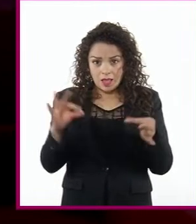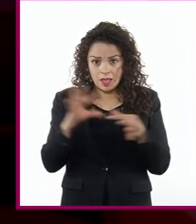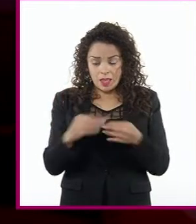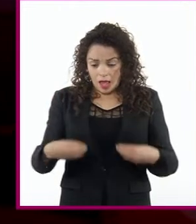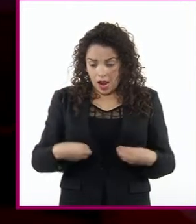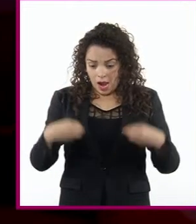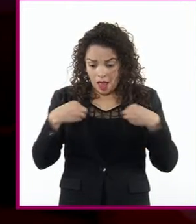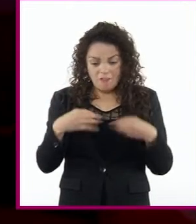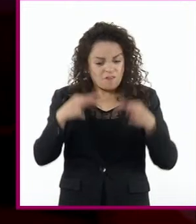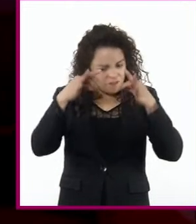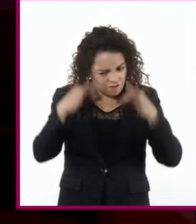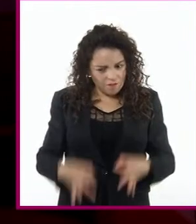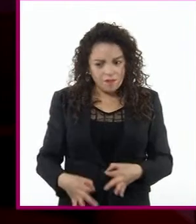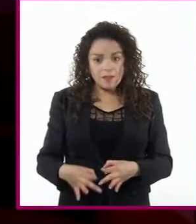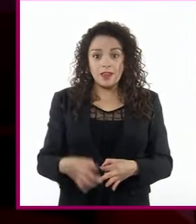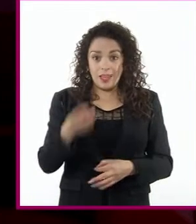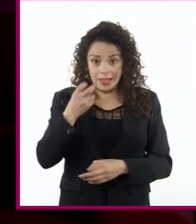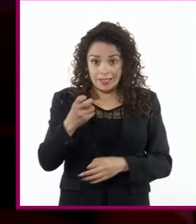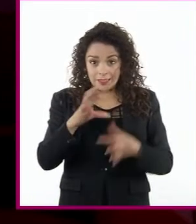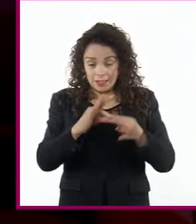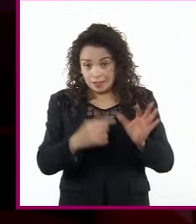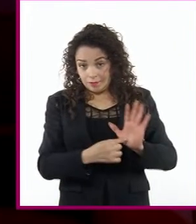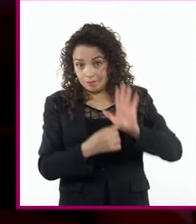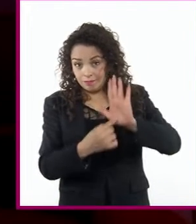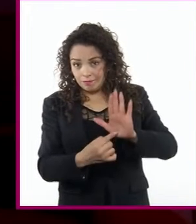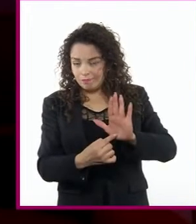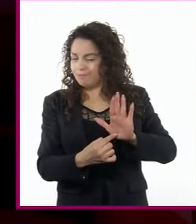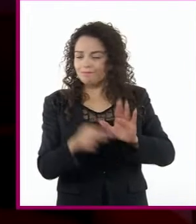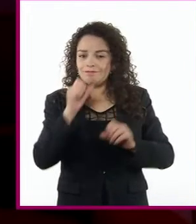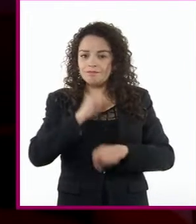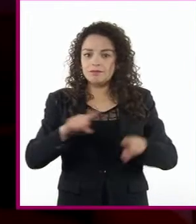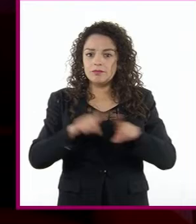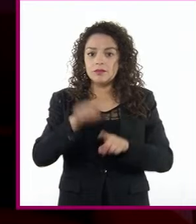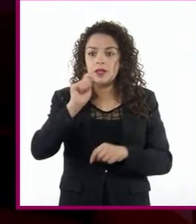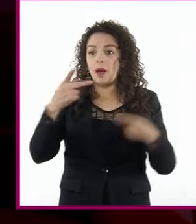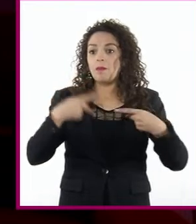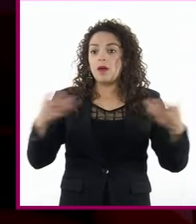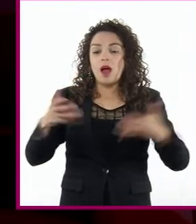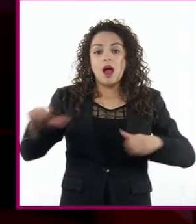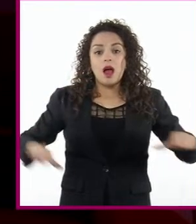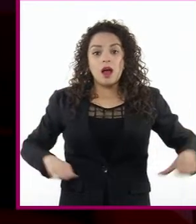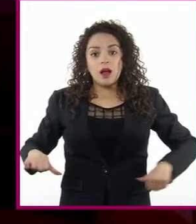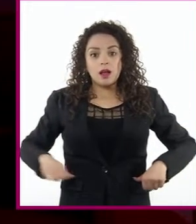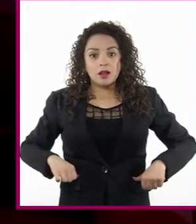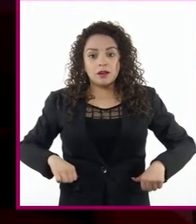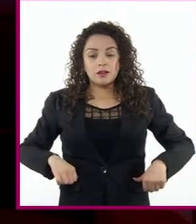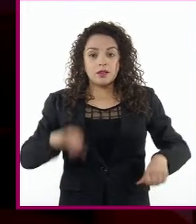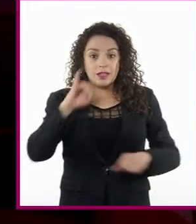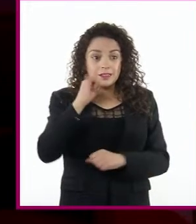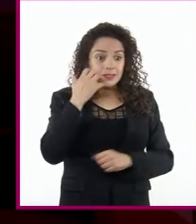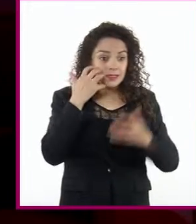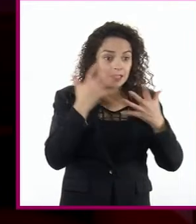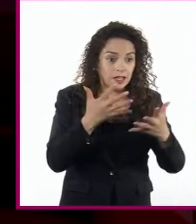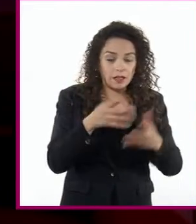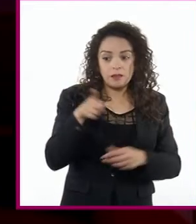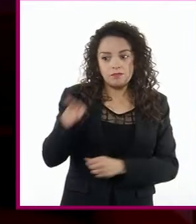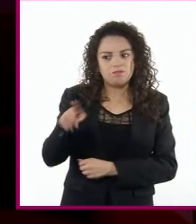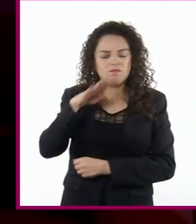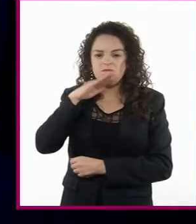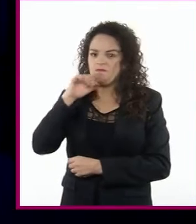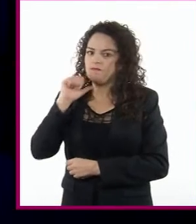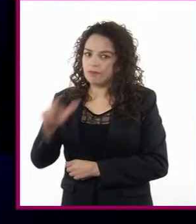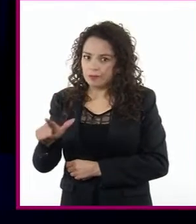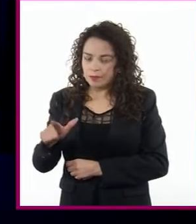real, también propone modelos de conducta, lo deseable y lo condenable.